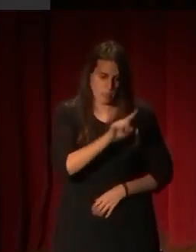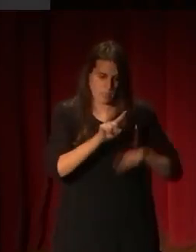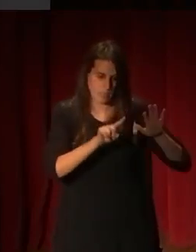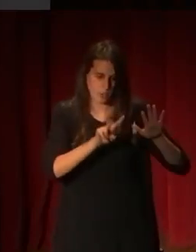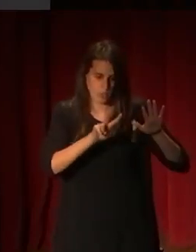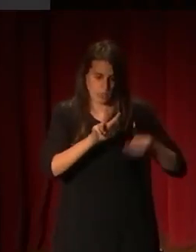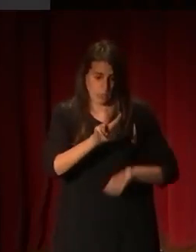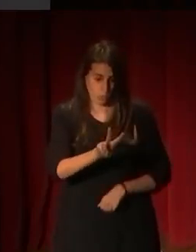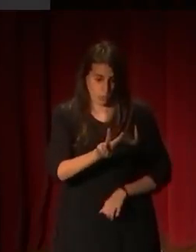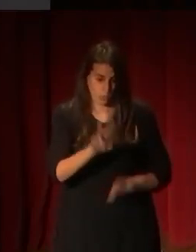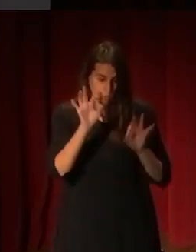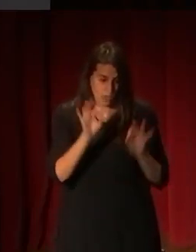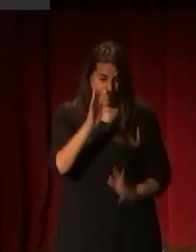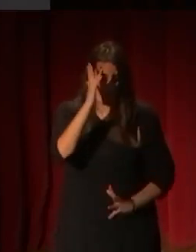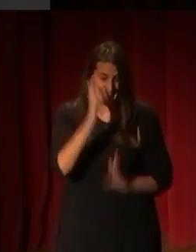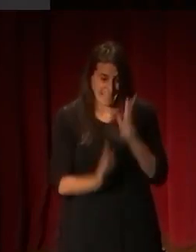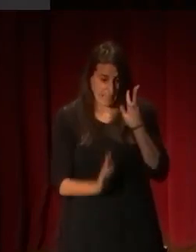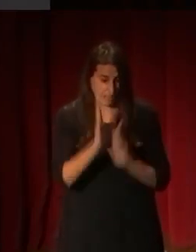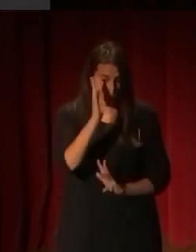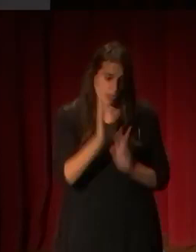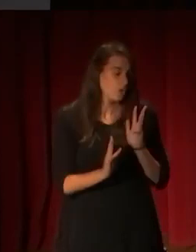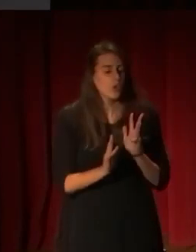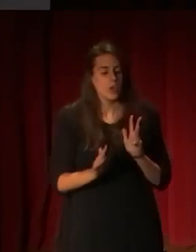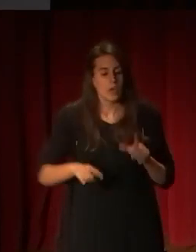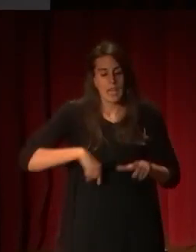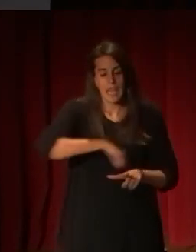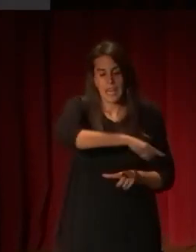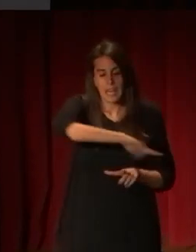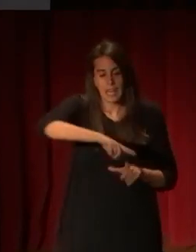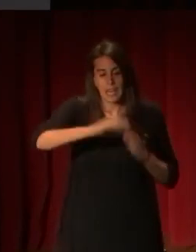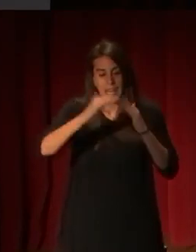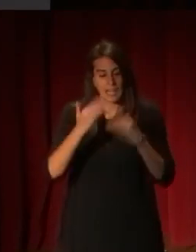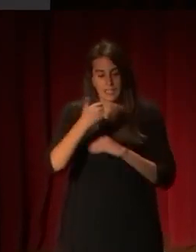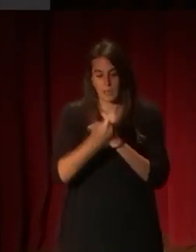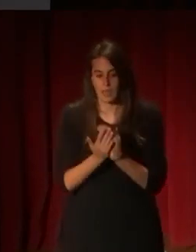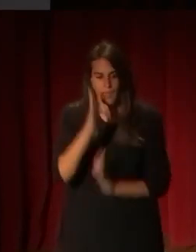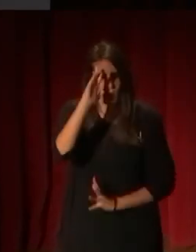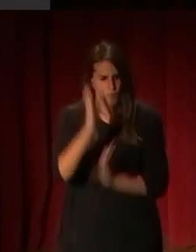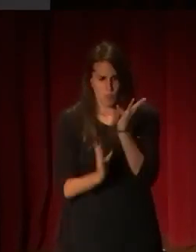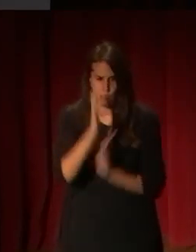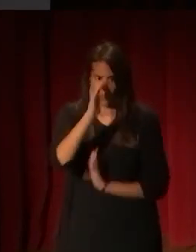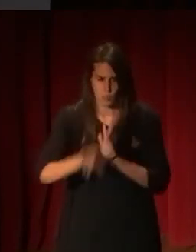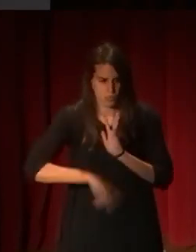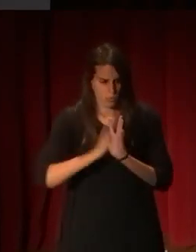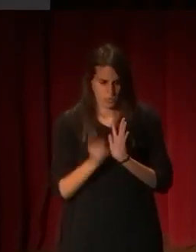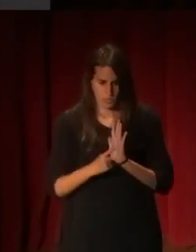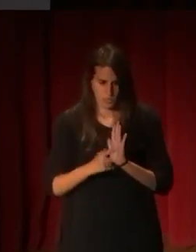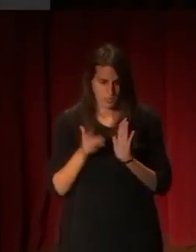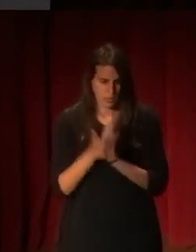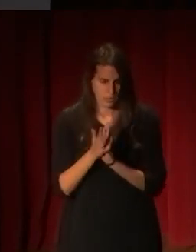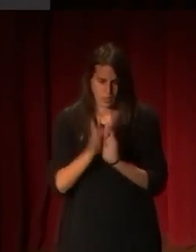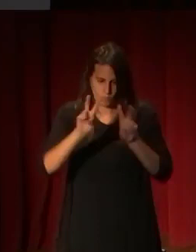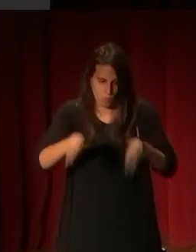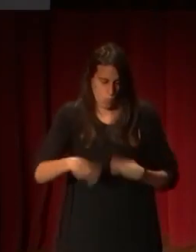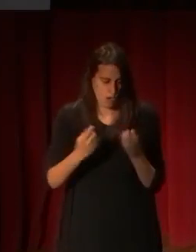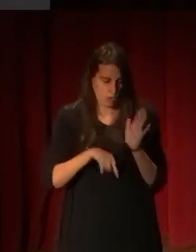uno de los incendios arrasó la plaza perdón la casa de la panadería obligando prácticamente a su total